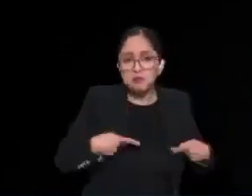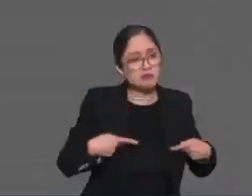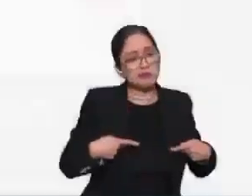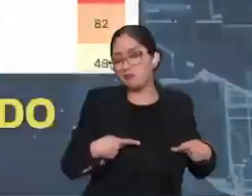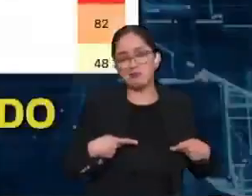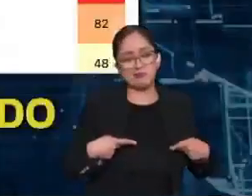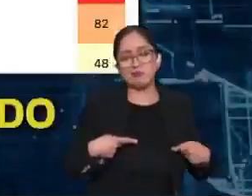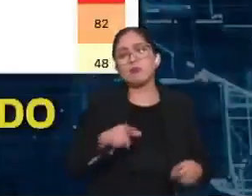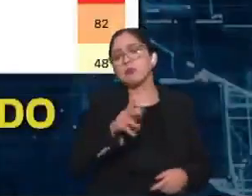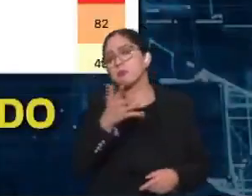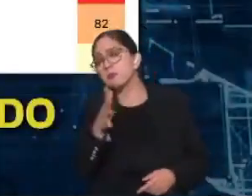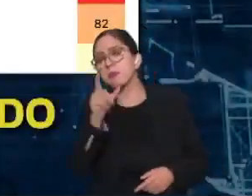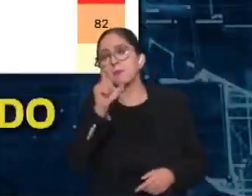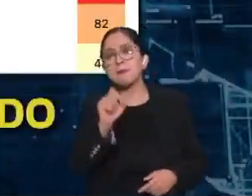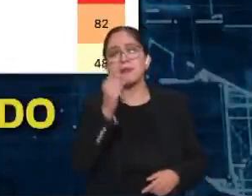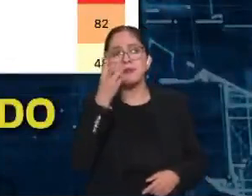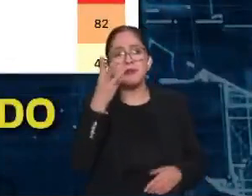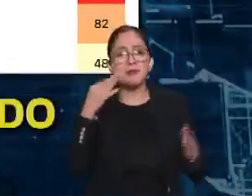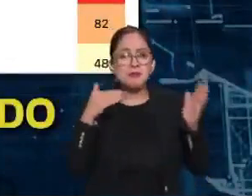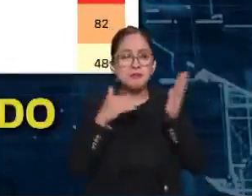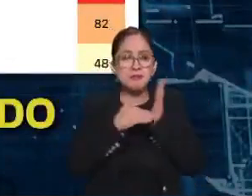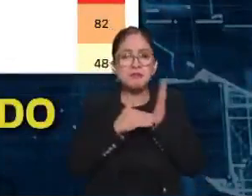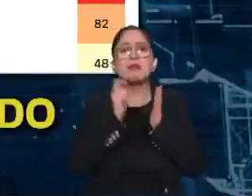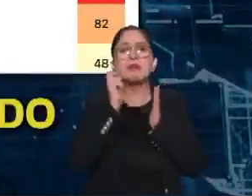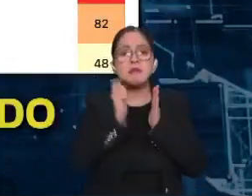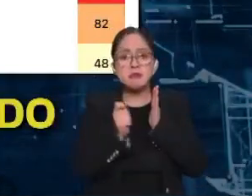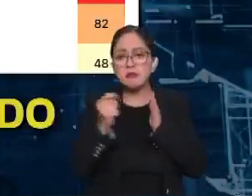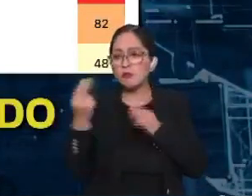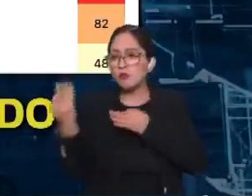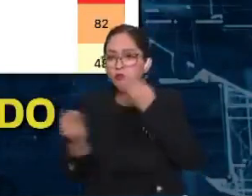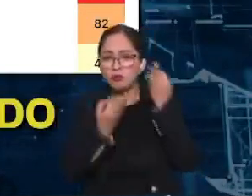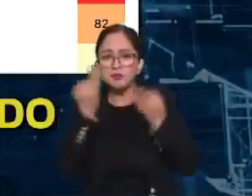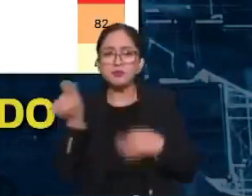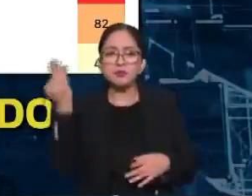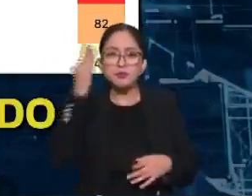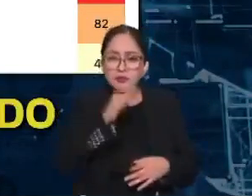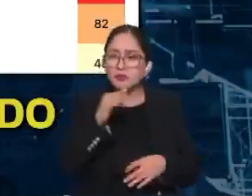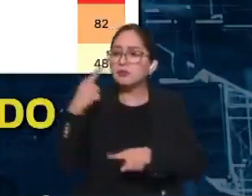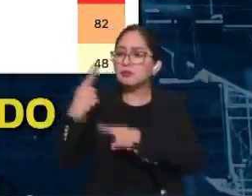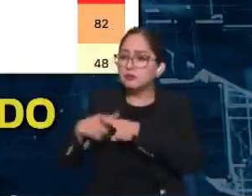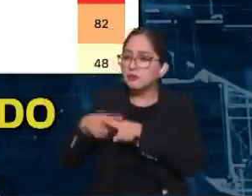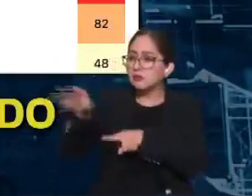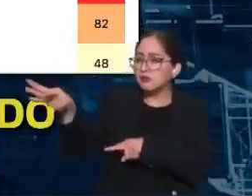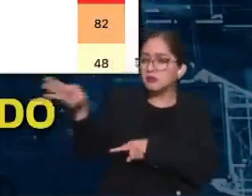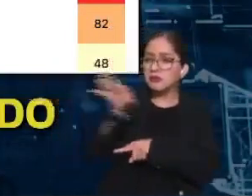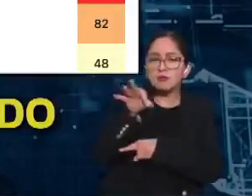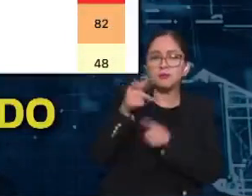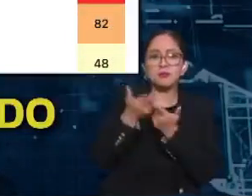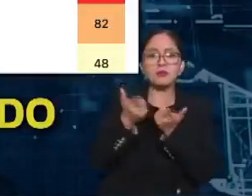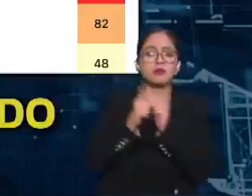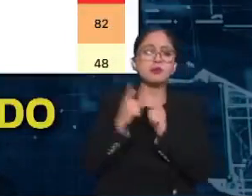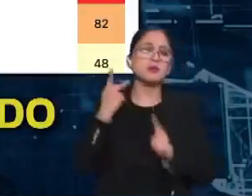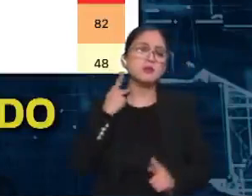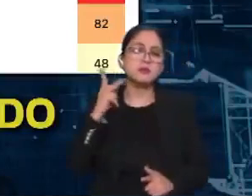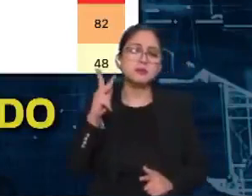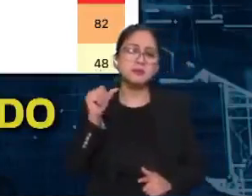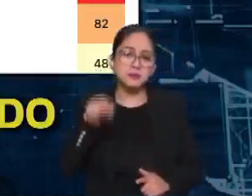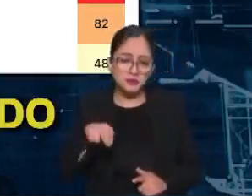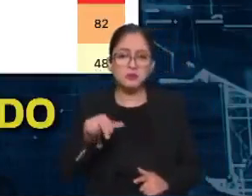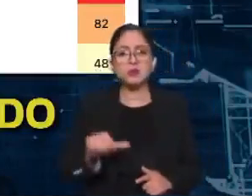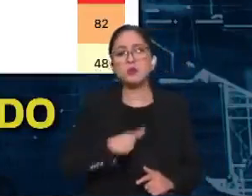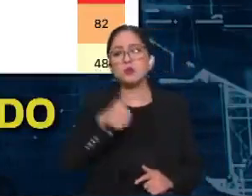buena parte de ellos, casi 23 mil, estaban inflando cosas que decían panistas. El 80%. Y una buena parte, el acto